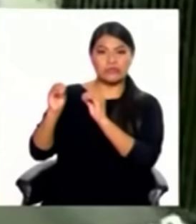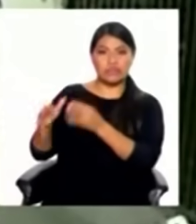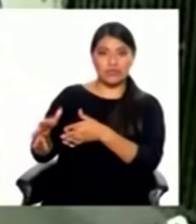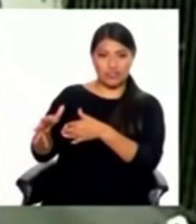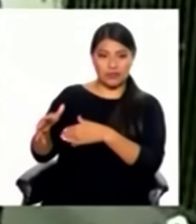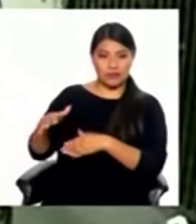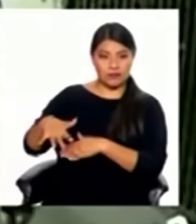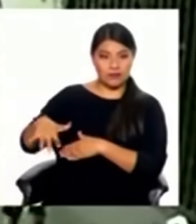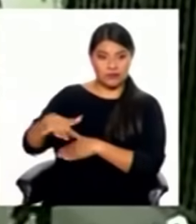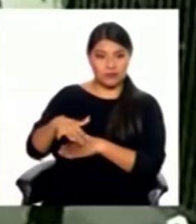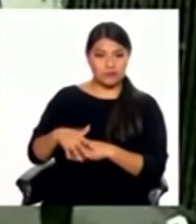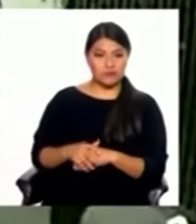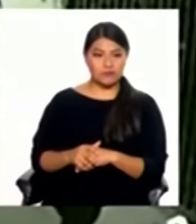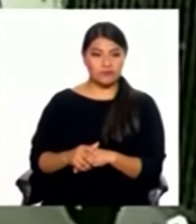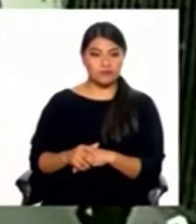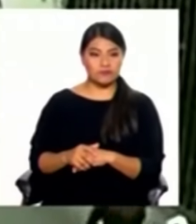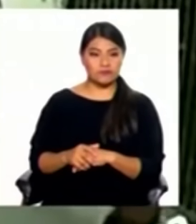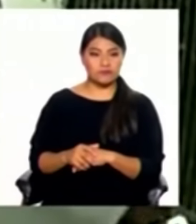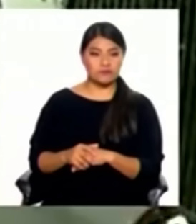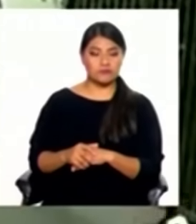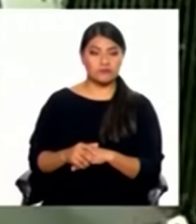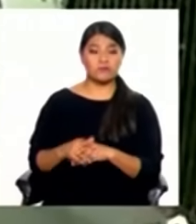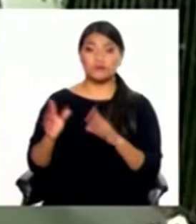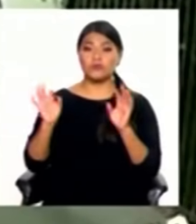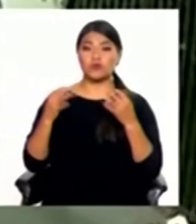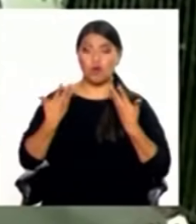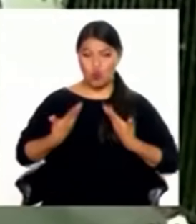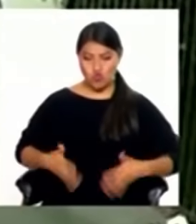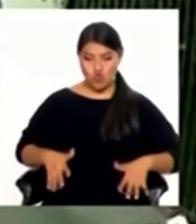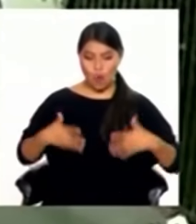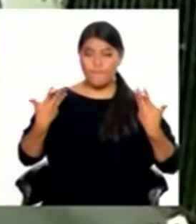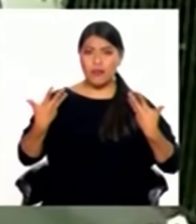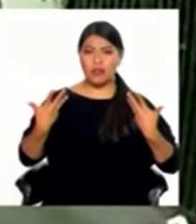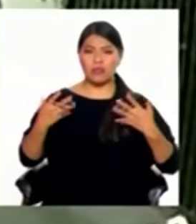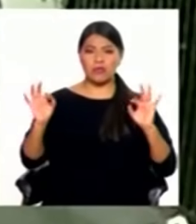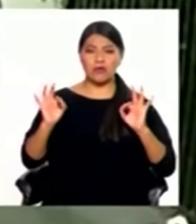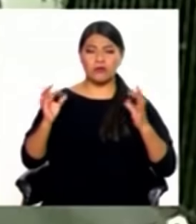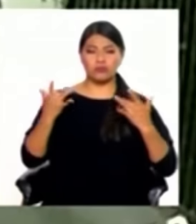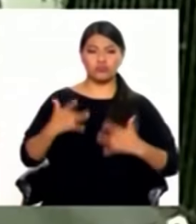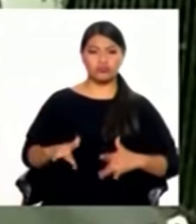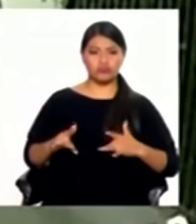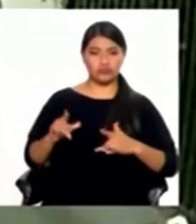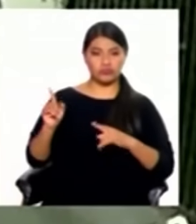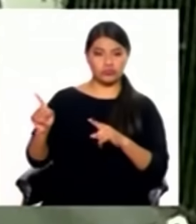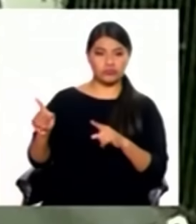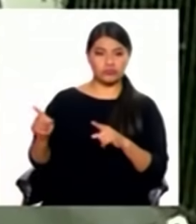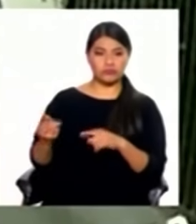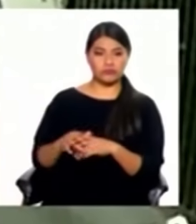tirada y sin ropa. Un atentado por donde se le mire, Romy,